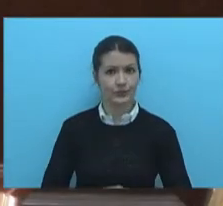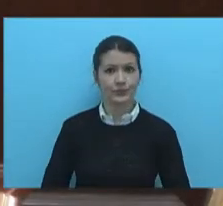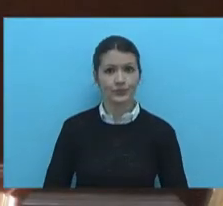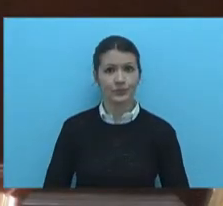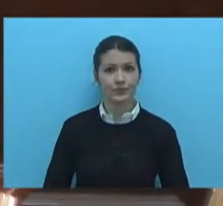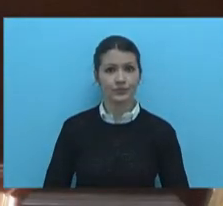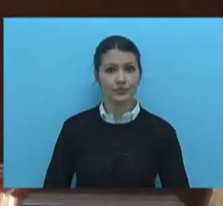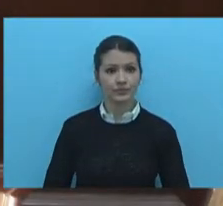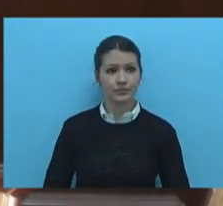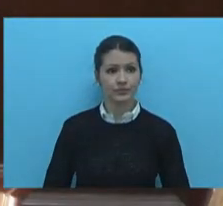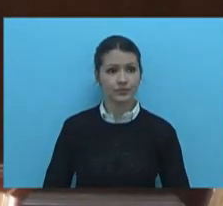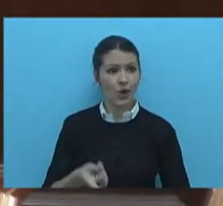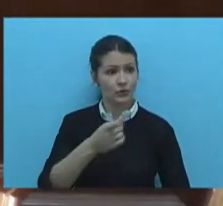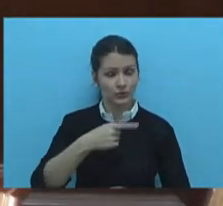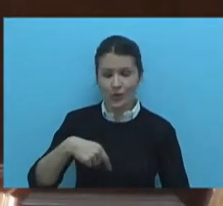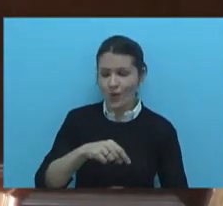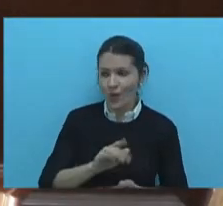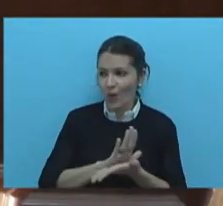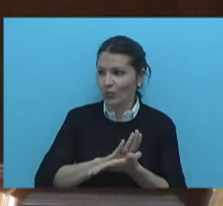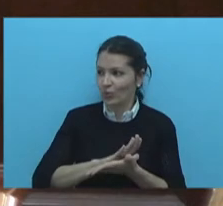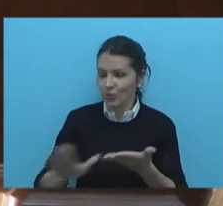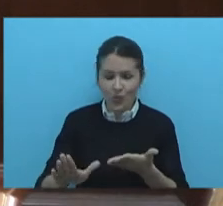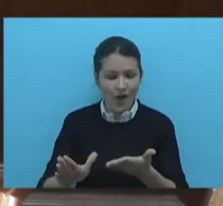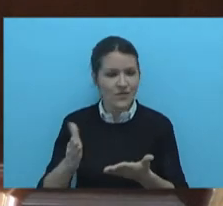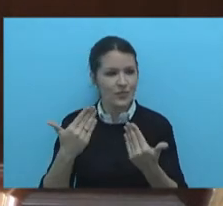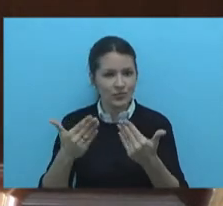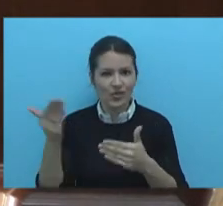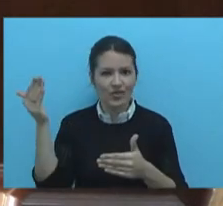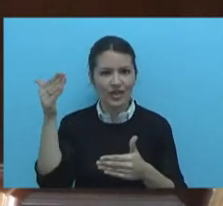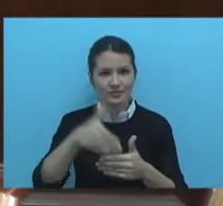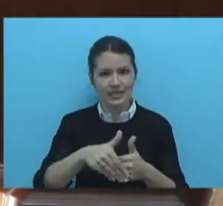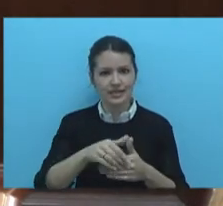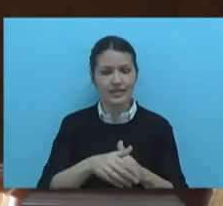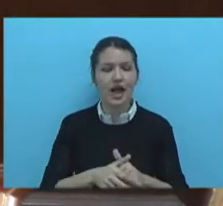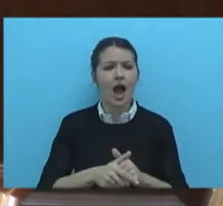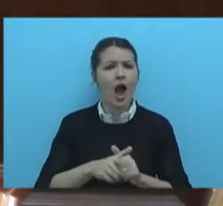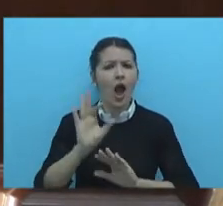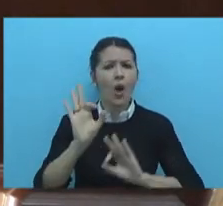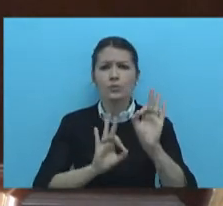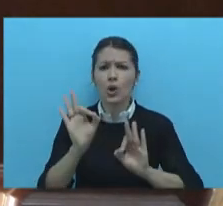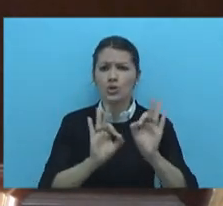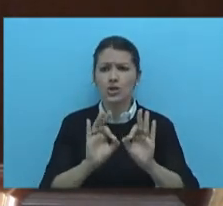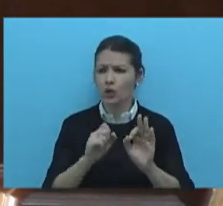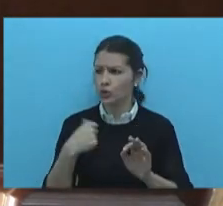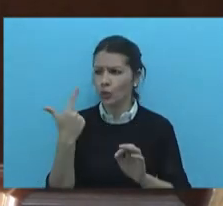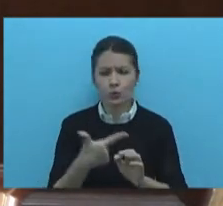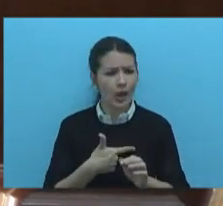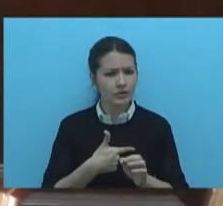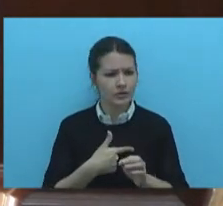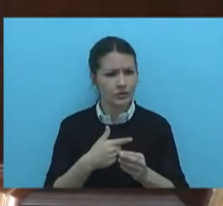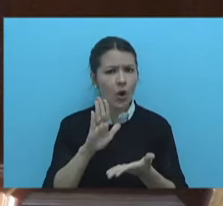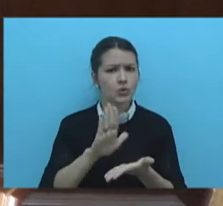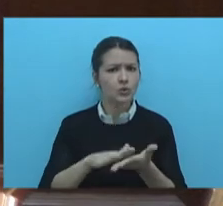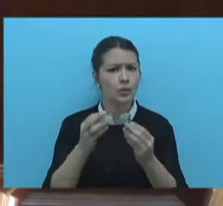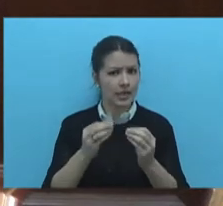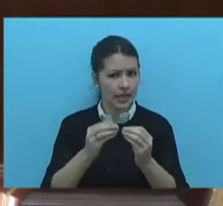porque es una oportunidad nueva para cada uno de nosotros. Y el proyecto de nosotros era del Hospital Nodal, que ha parado